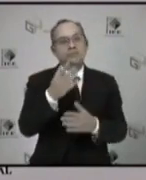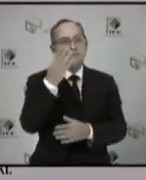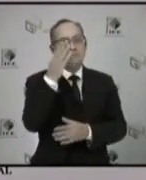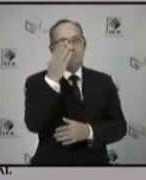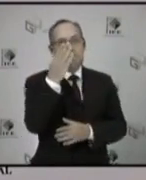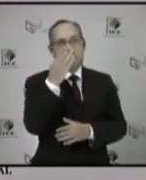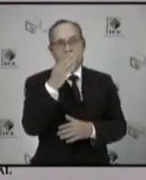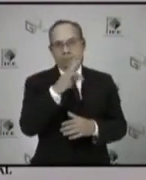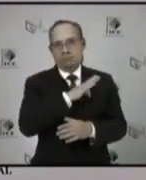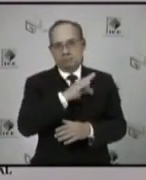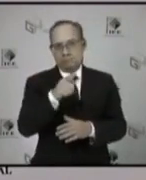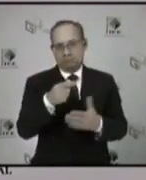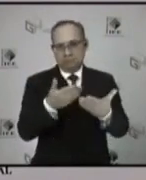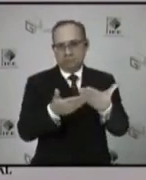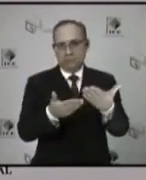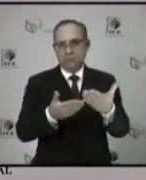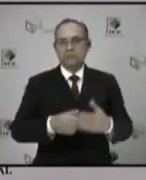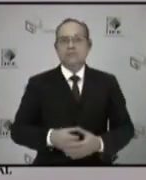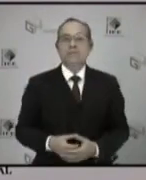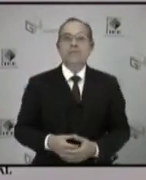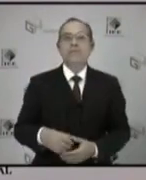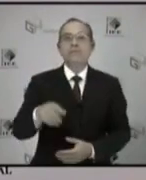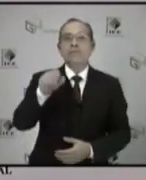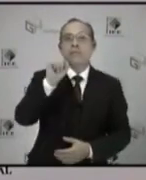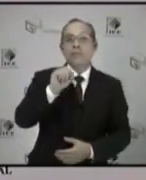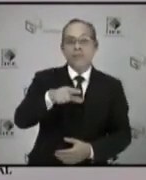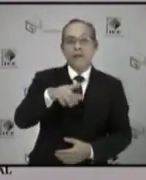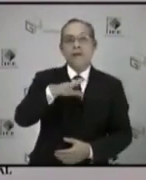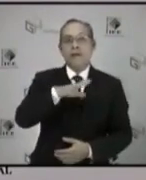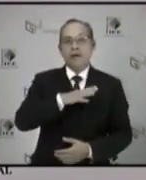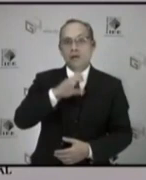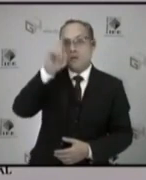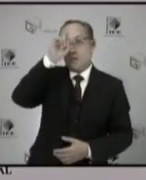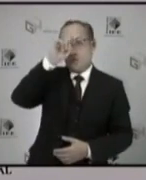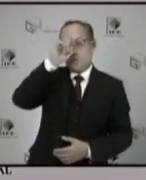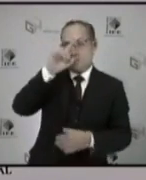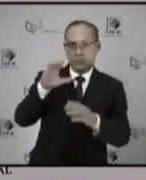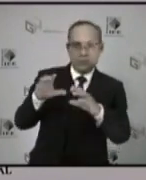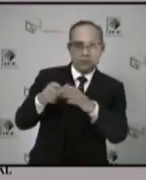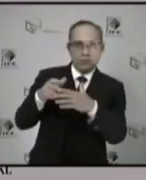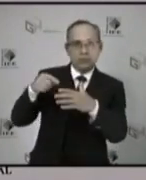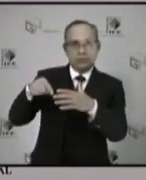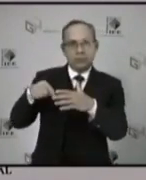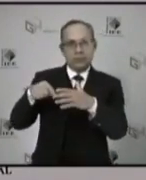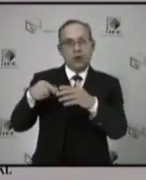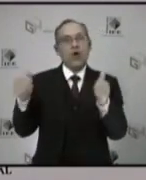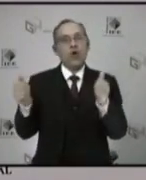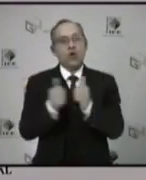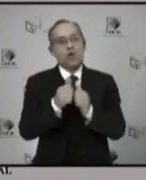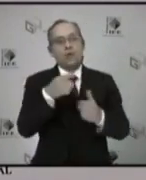A su vez, que nos ayuden junto con los consejos consultivos para que de la mano con la ciudadanía